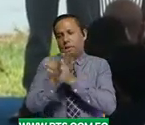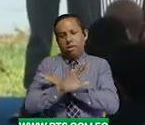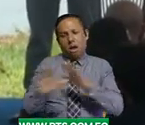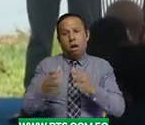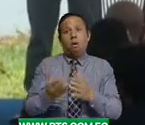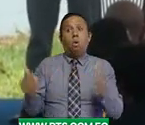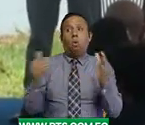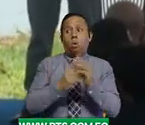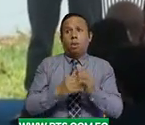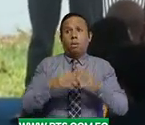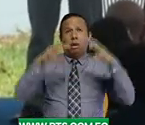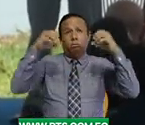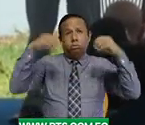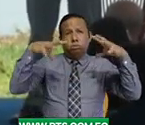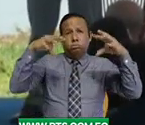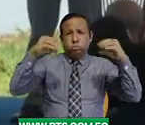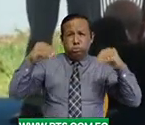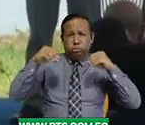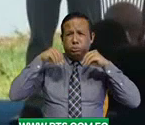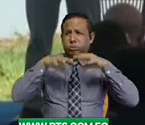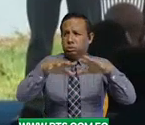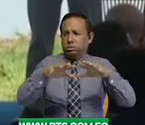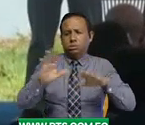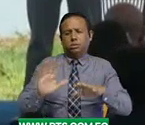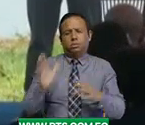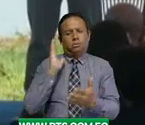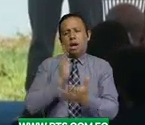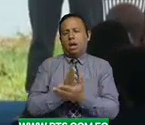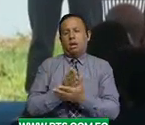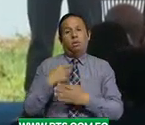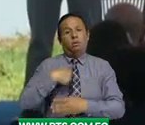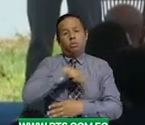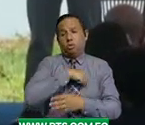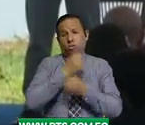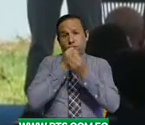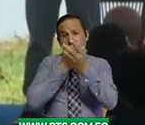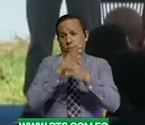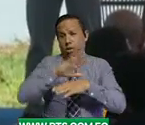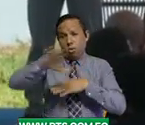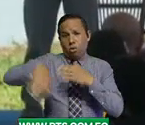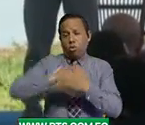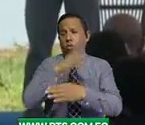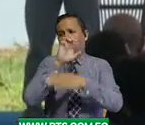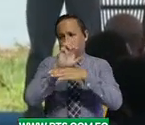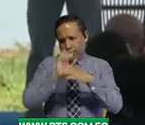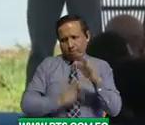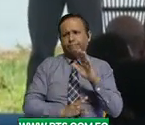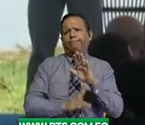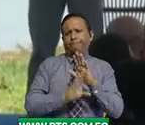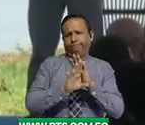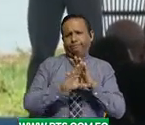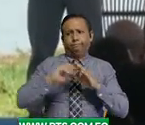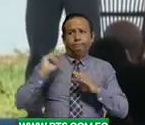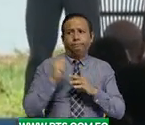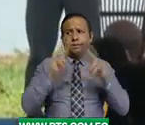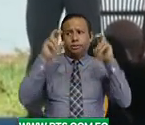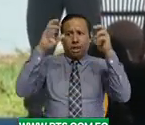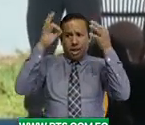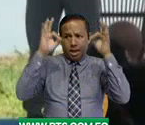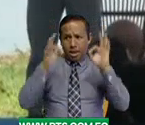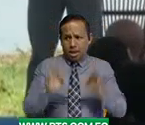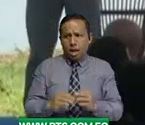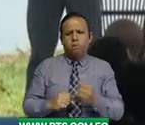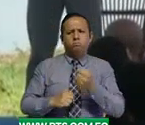haber apagones desde mediados de diciembre y que estamos aquí para decirle al país que vamos a superar esto y que el sector energético va a salir